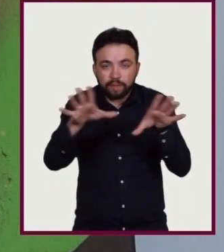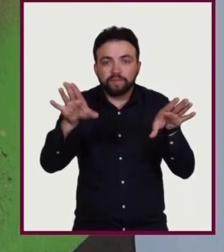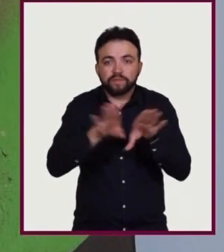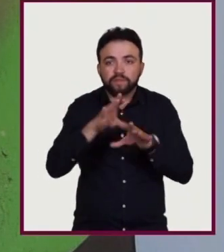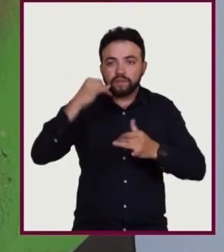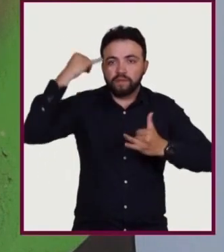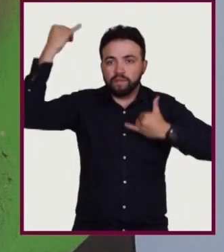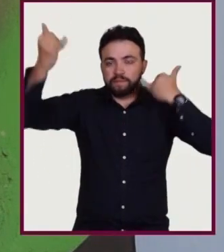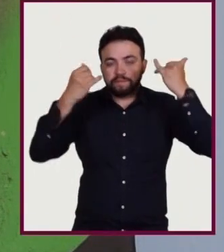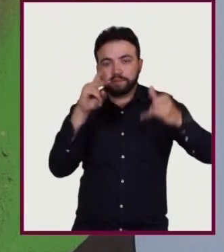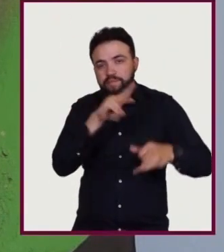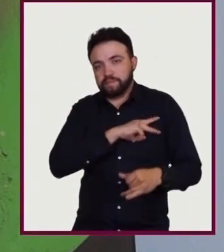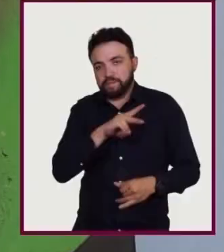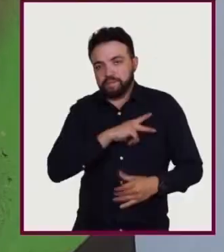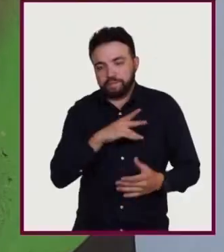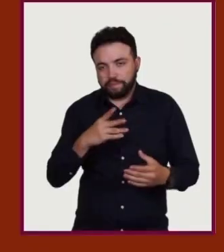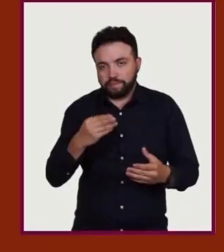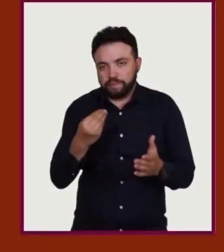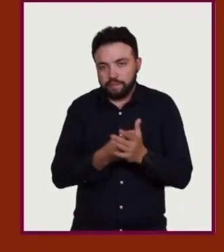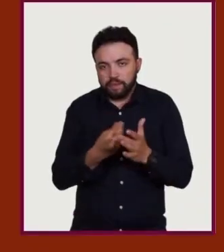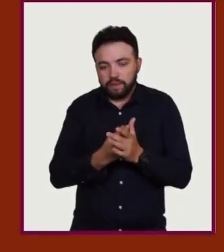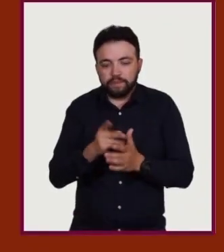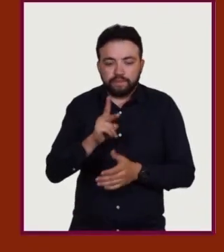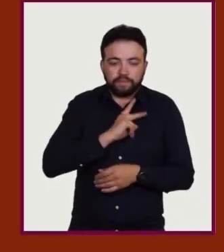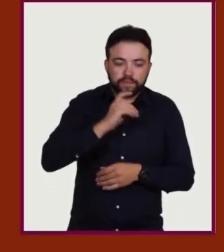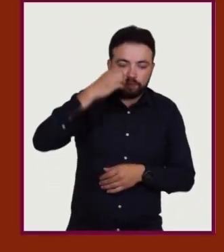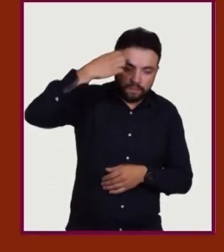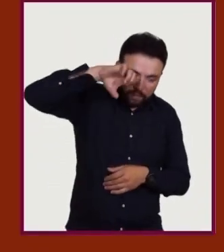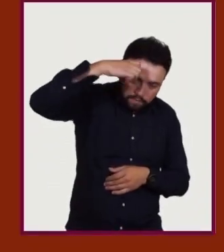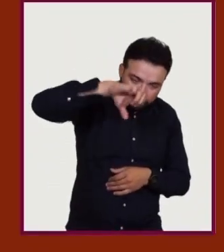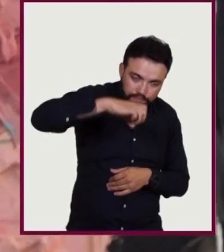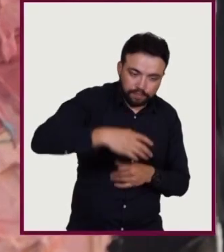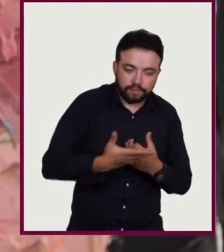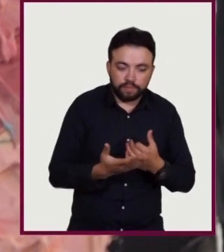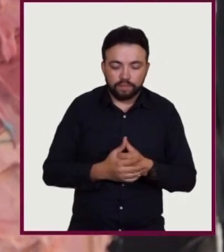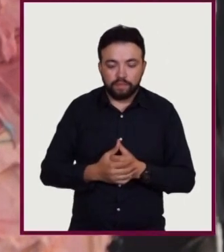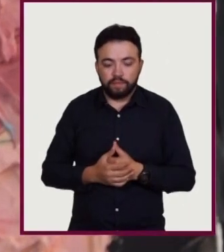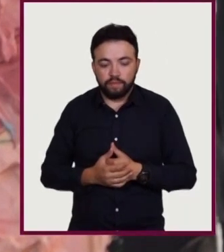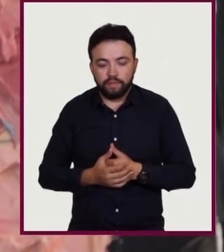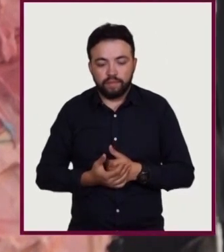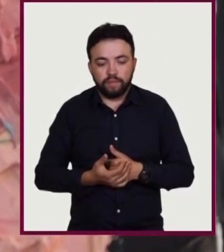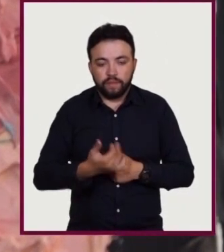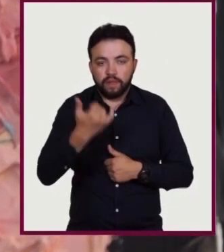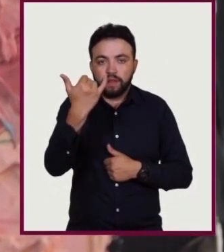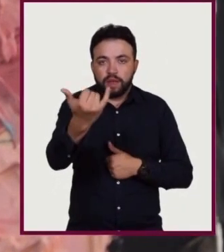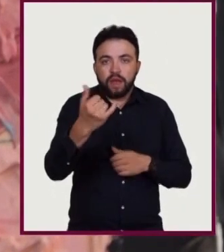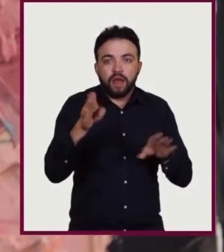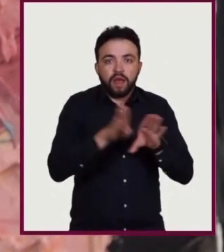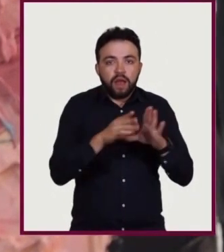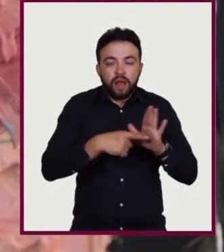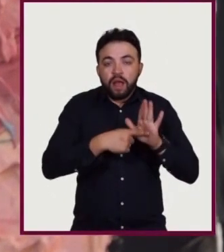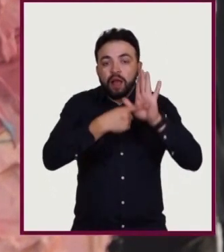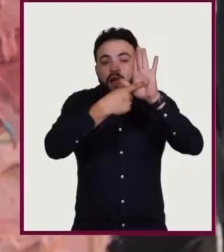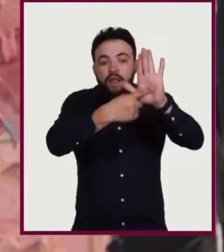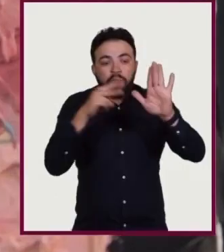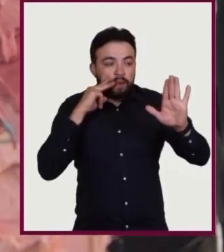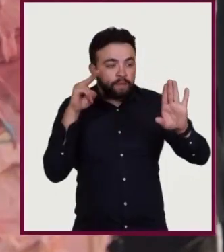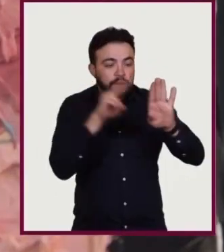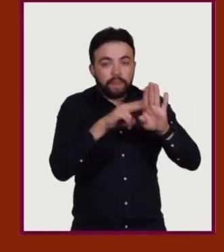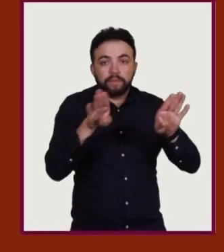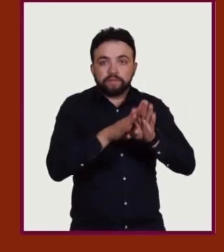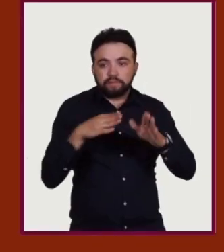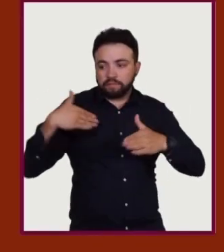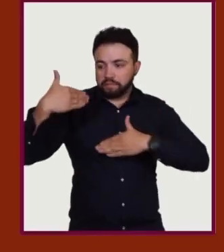ideas personales, puntos de vista, mi experiencia y justo cómo ver representado, cómo